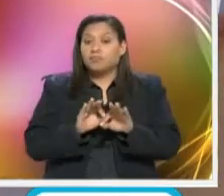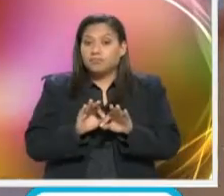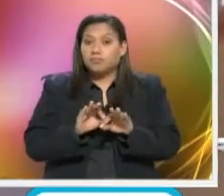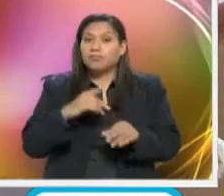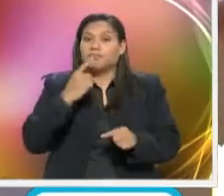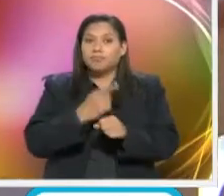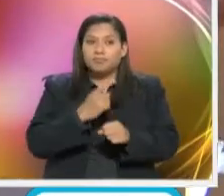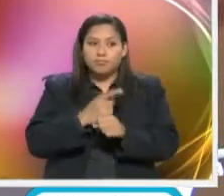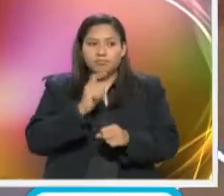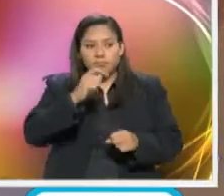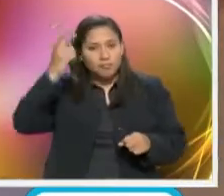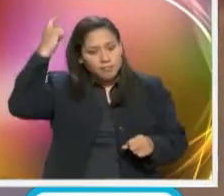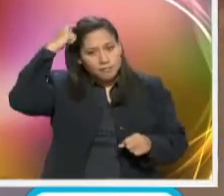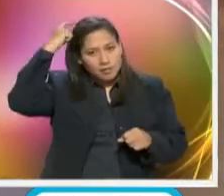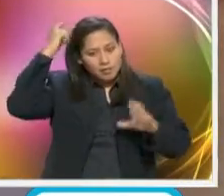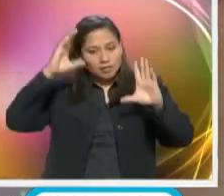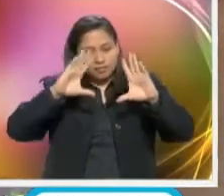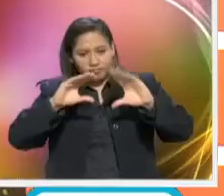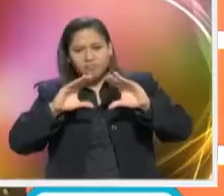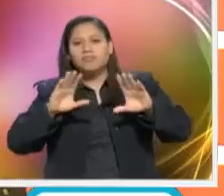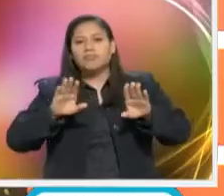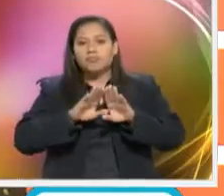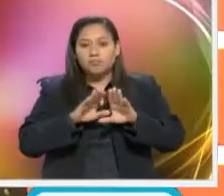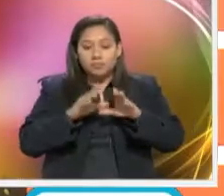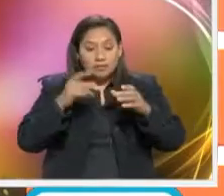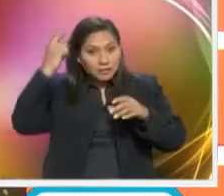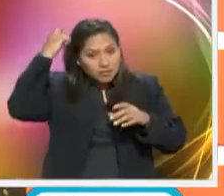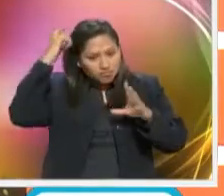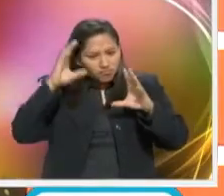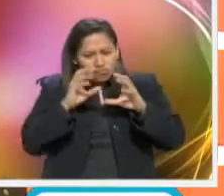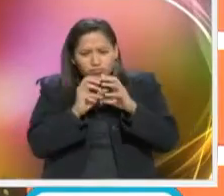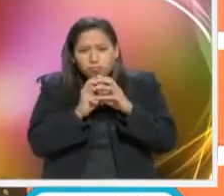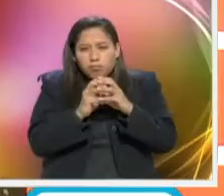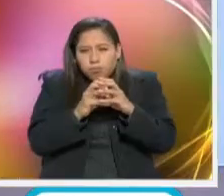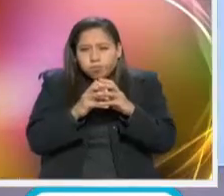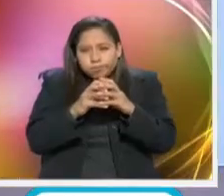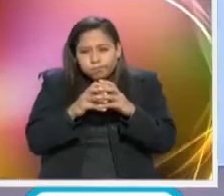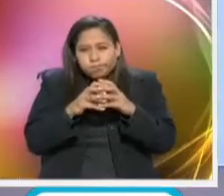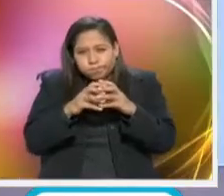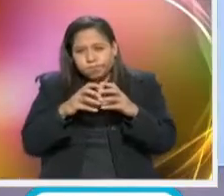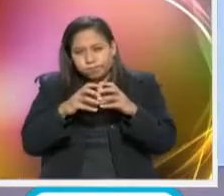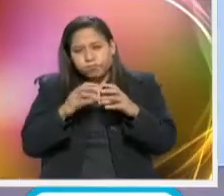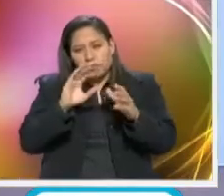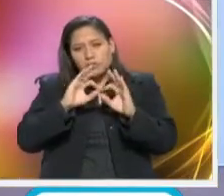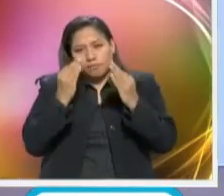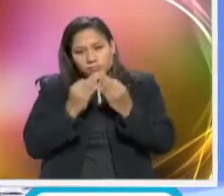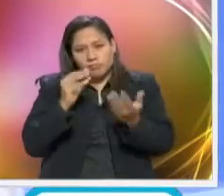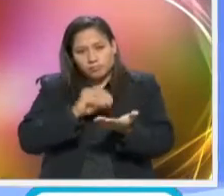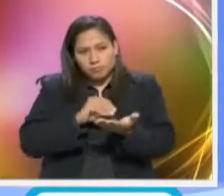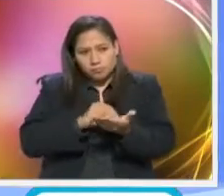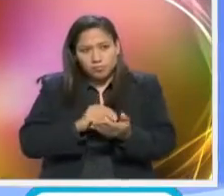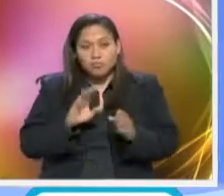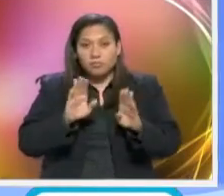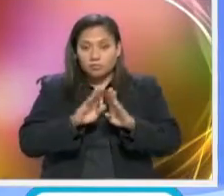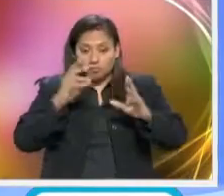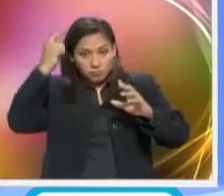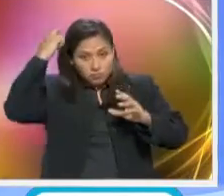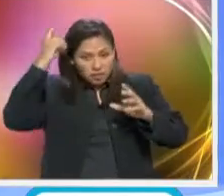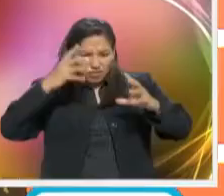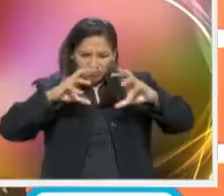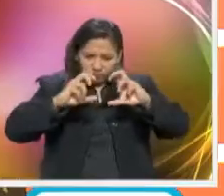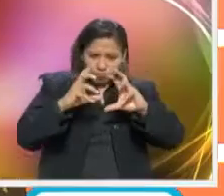la plasticidad cerebral, que el cerebro en un chiquito se está formando. Sí, y tenemos entonces esa posibilidad de moldearlo